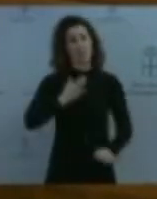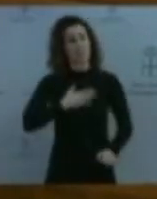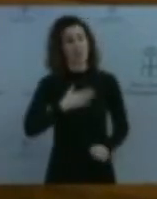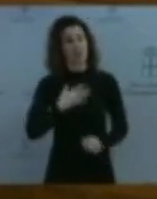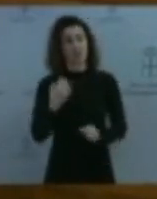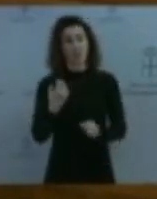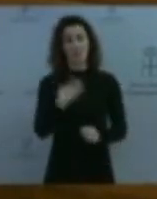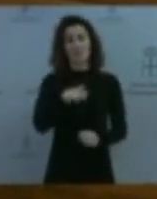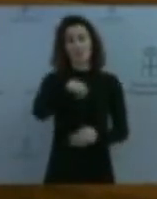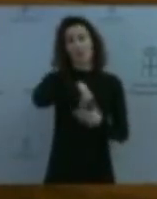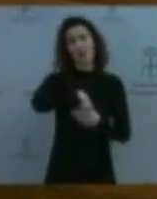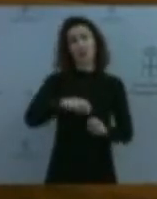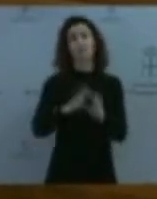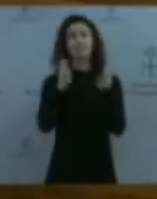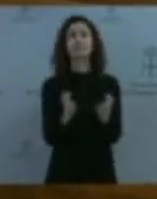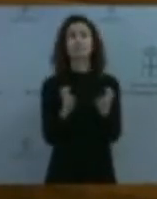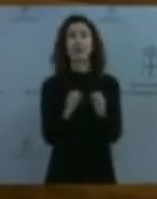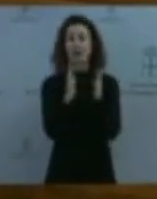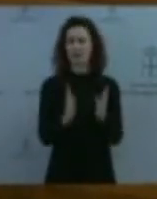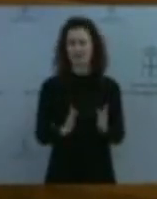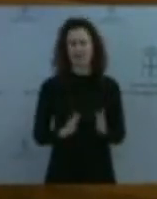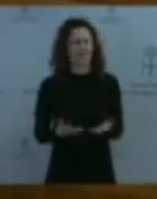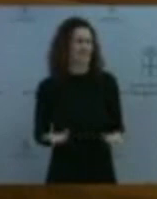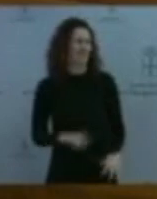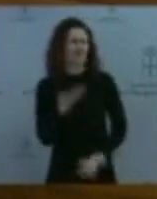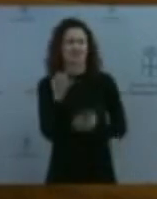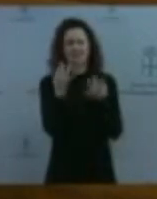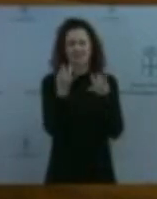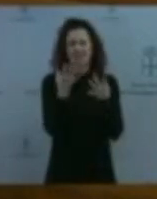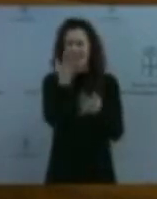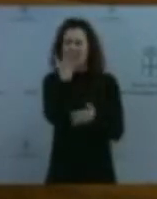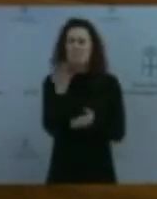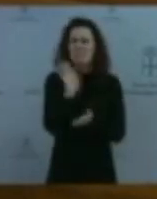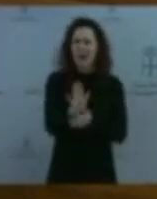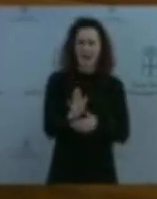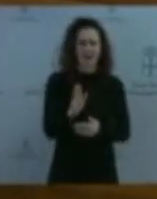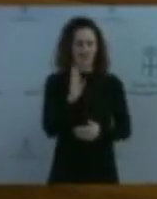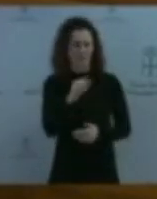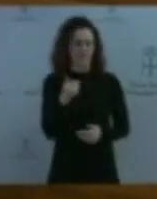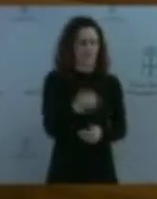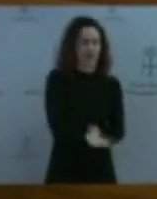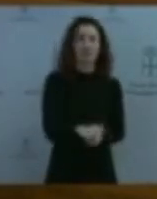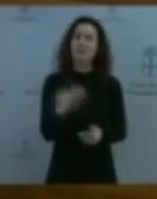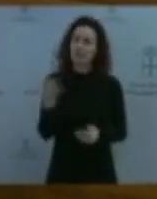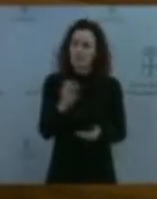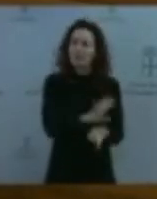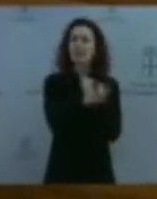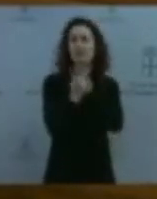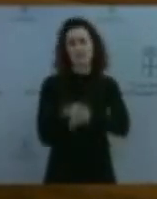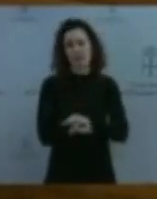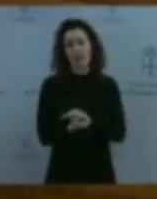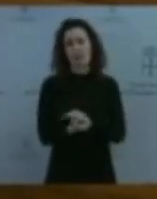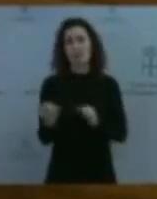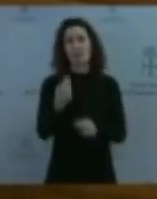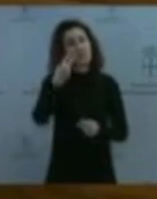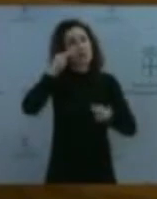Y flaco favor haríamos a la imagen de la función pública. Por tanto, también hay que reconocer esto. Y lo dice, insisto, el primer funcionario